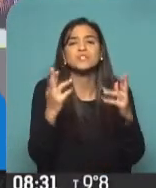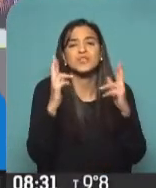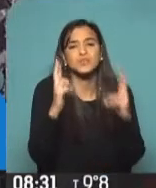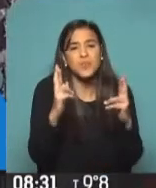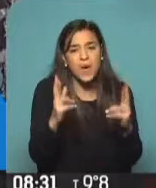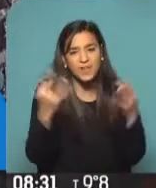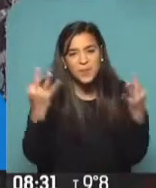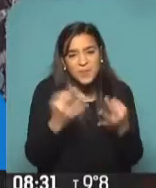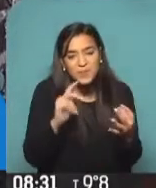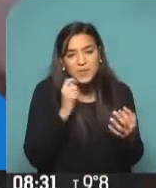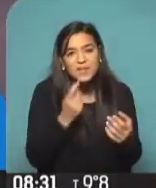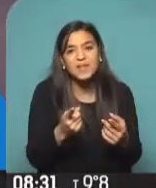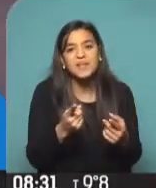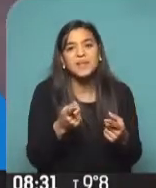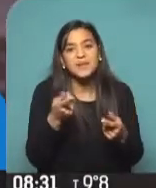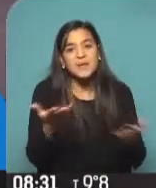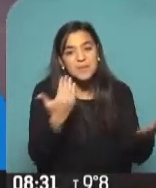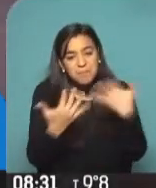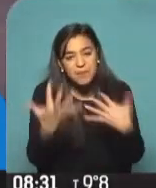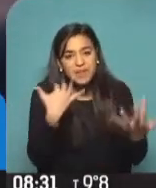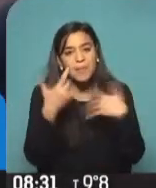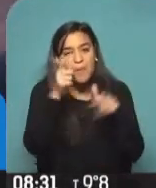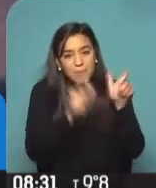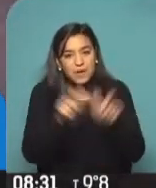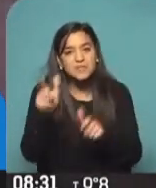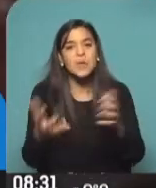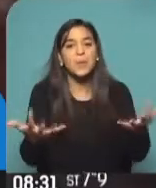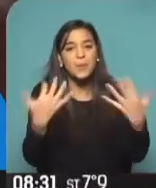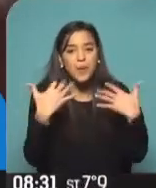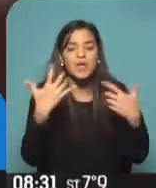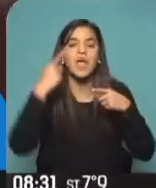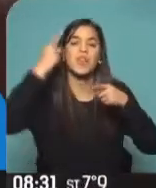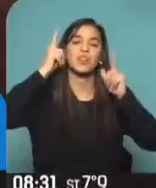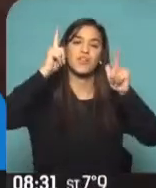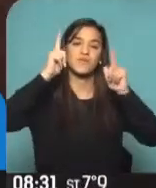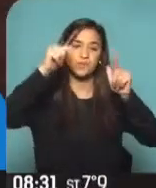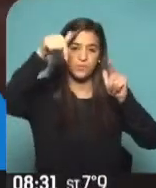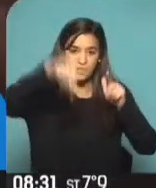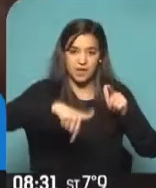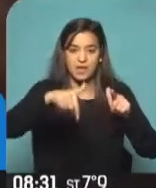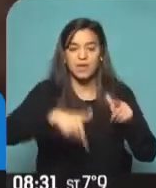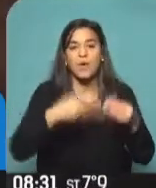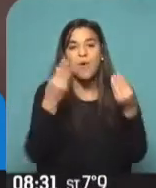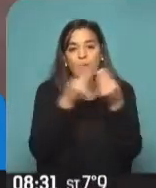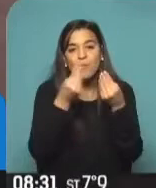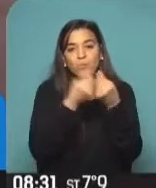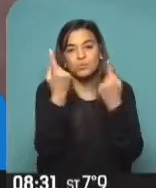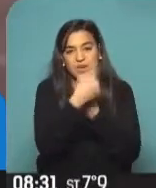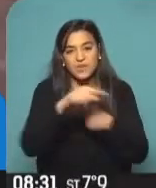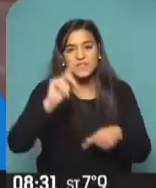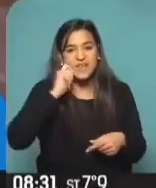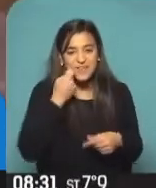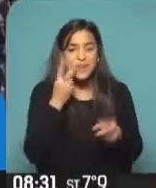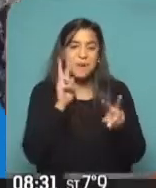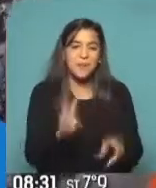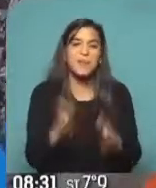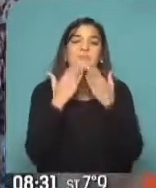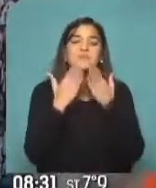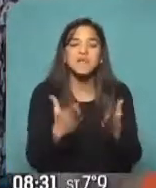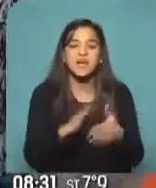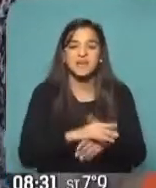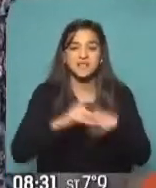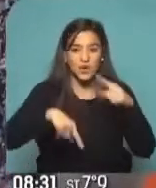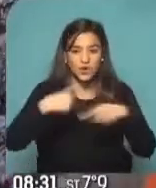salga todo más que bien lo hiciste invitamos a la gente que venga y disfrute esto va a haber muchas cosas lindas para ahora gracias